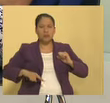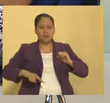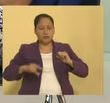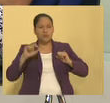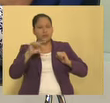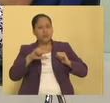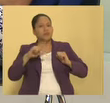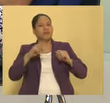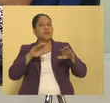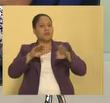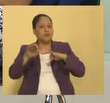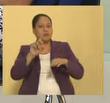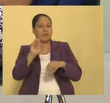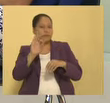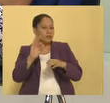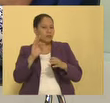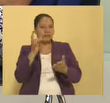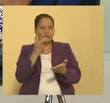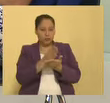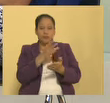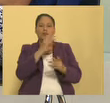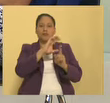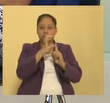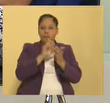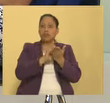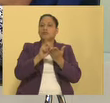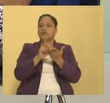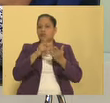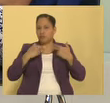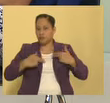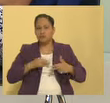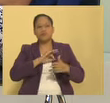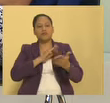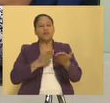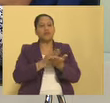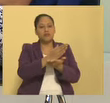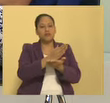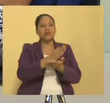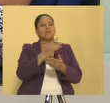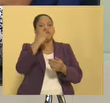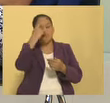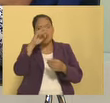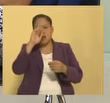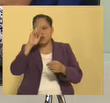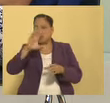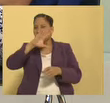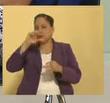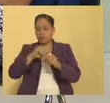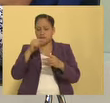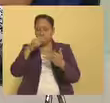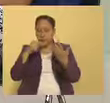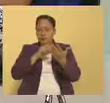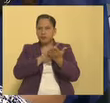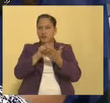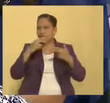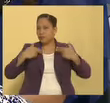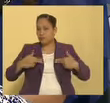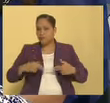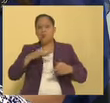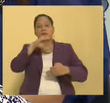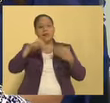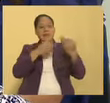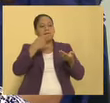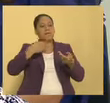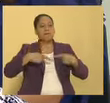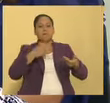del Distrito Federal. Excelente. ¿Esto para qué es? Para cerciorarse el absoluto respeto a los derechos humanos de todos los